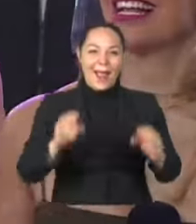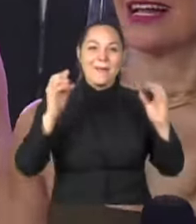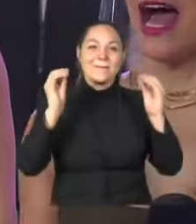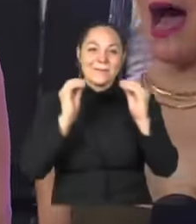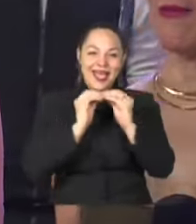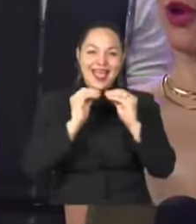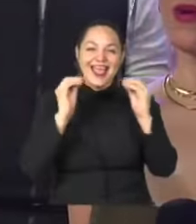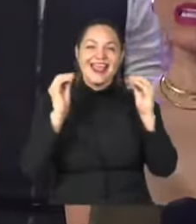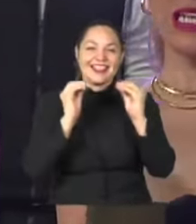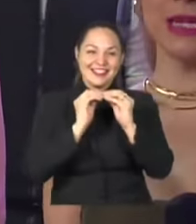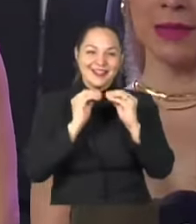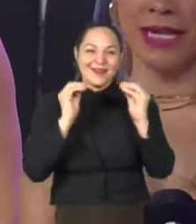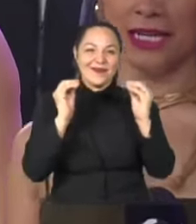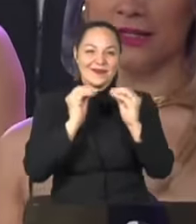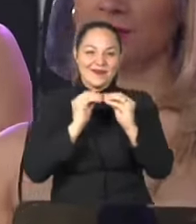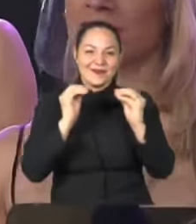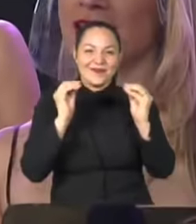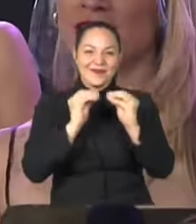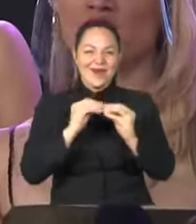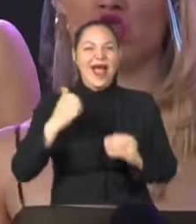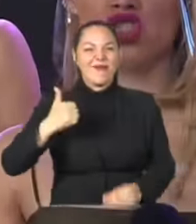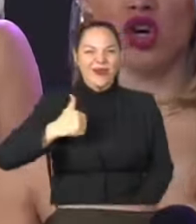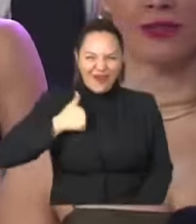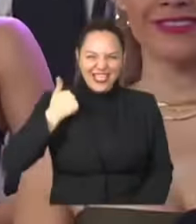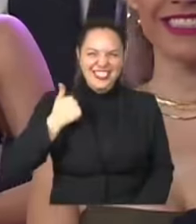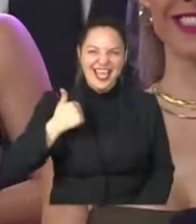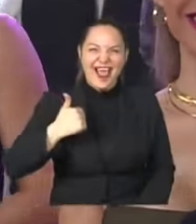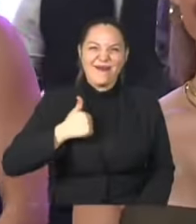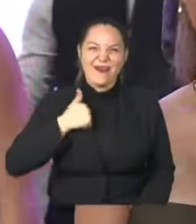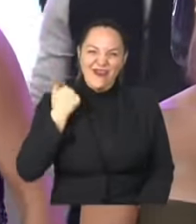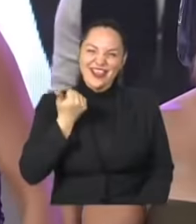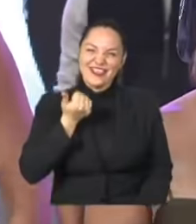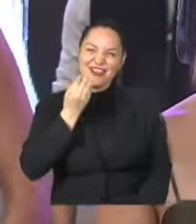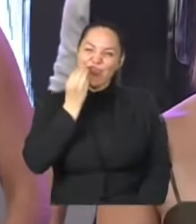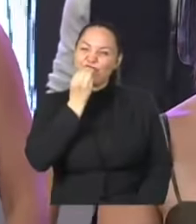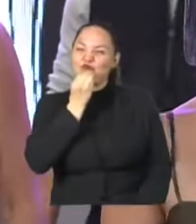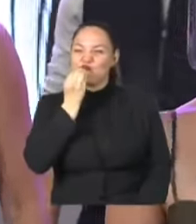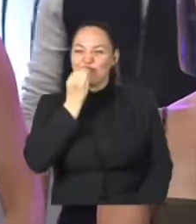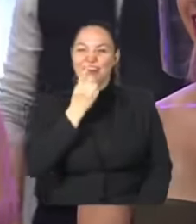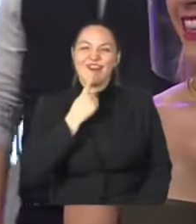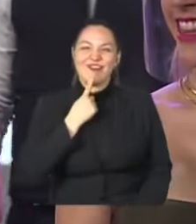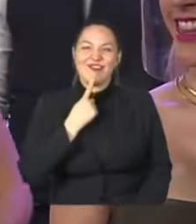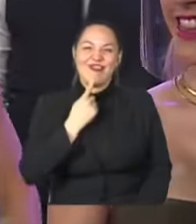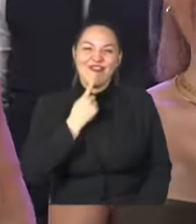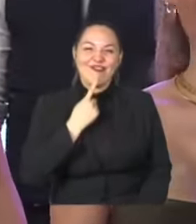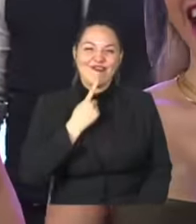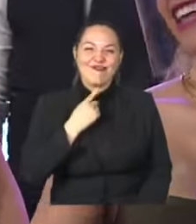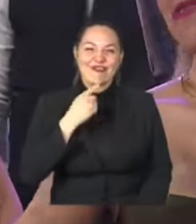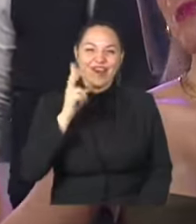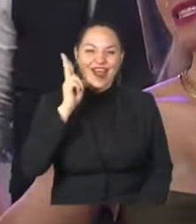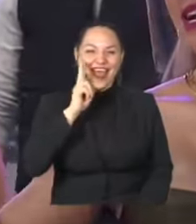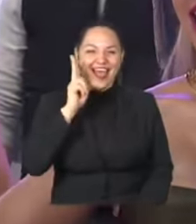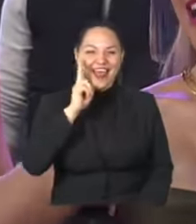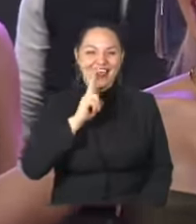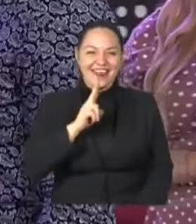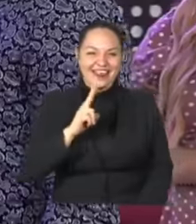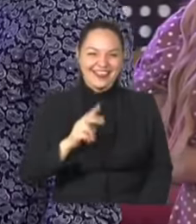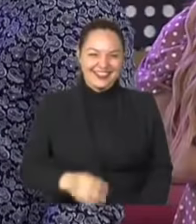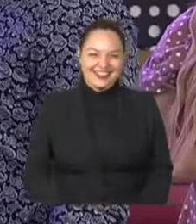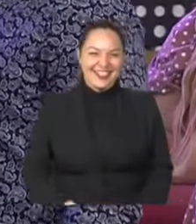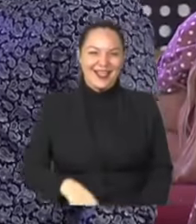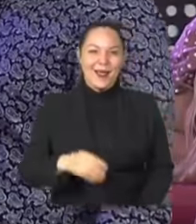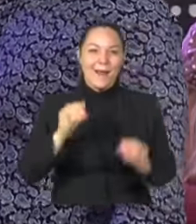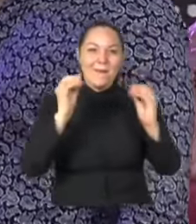Beso. Aprovechate, Mili. Píntale los labios de rojo. Beso. Número